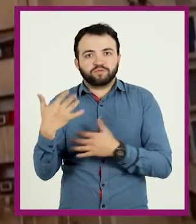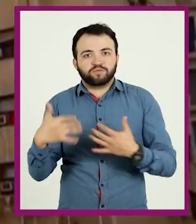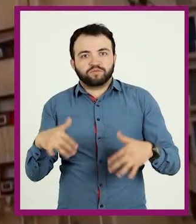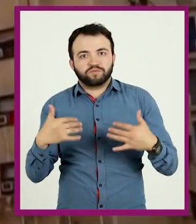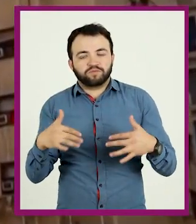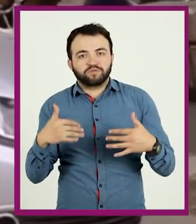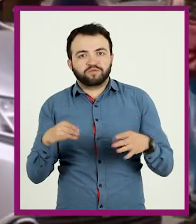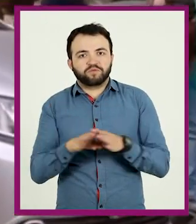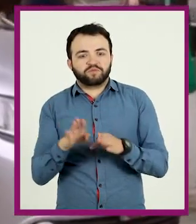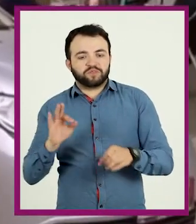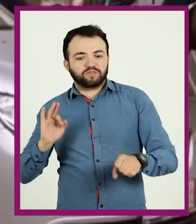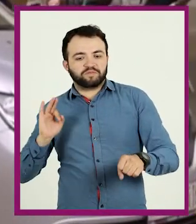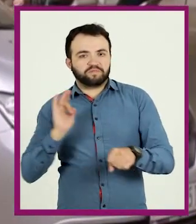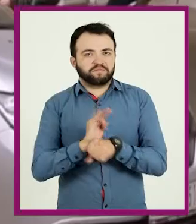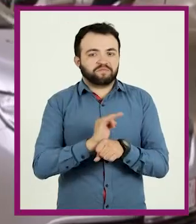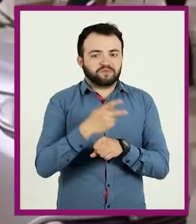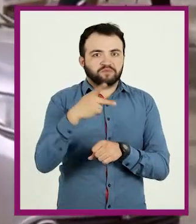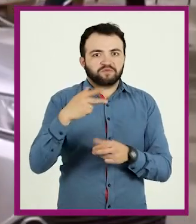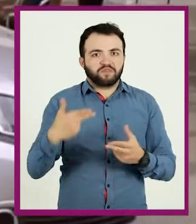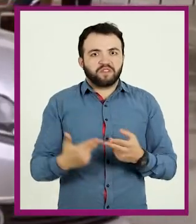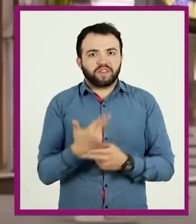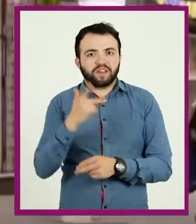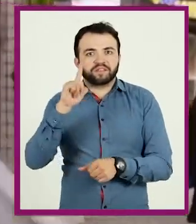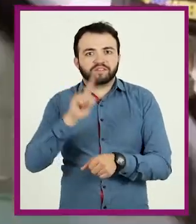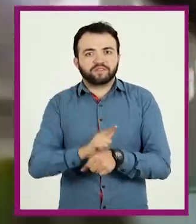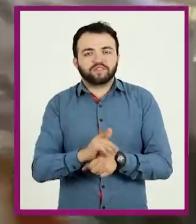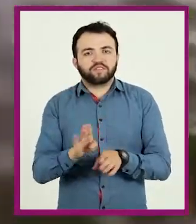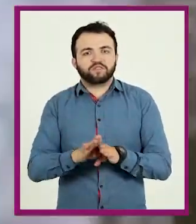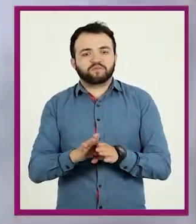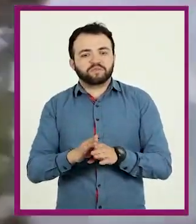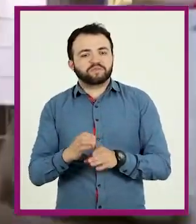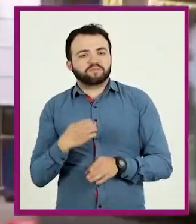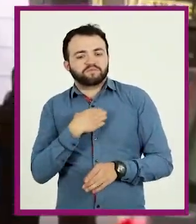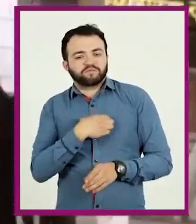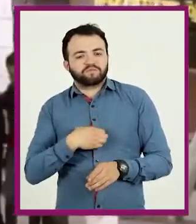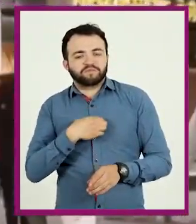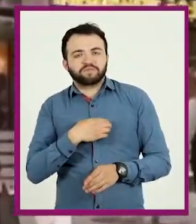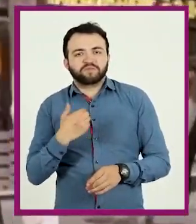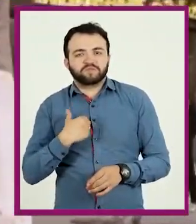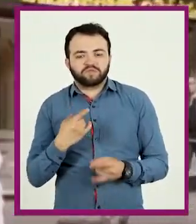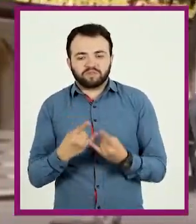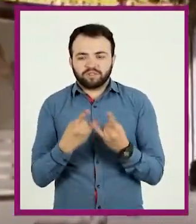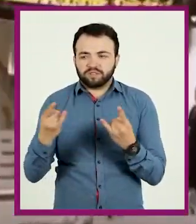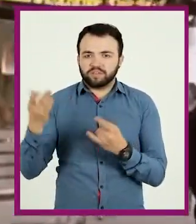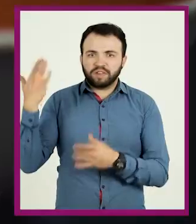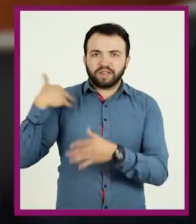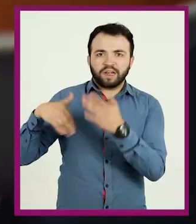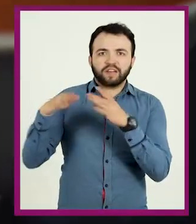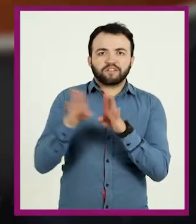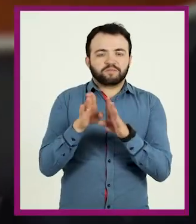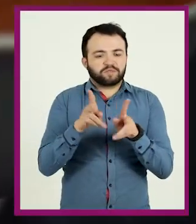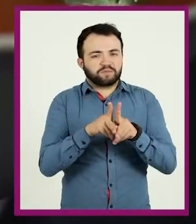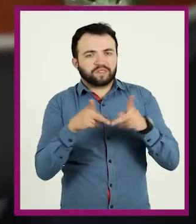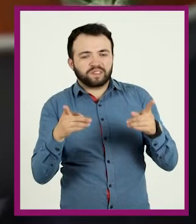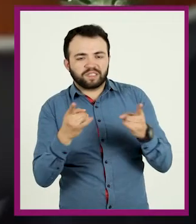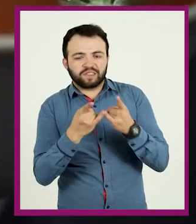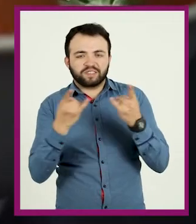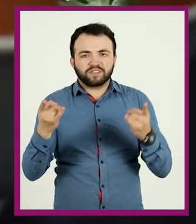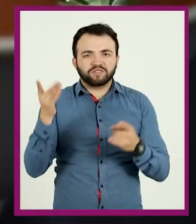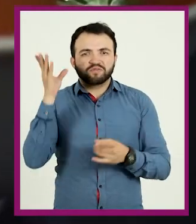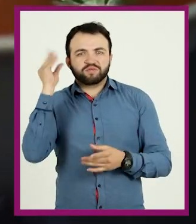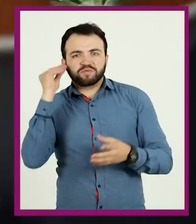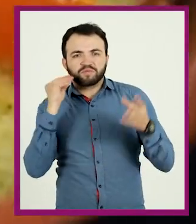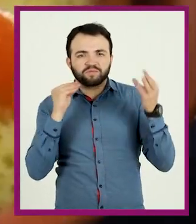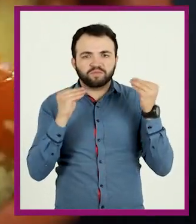por la heroica defensa de su identidad nacional y el orgullo por la riqueza de sus tradiciones, de su literatura, de